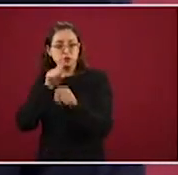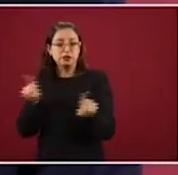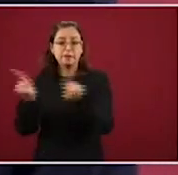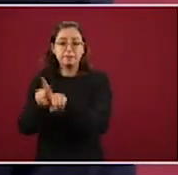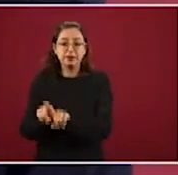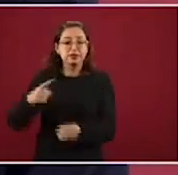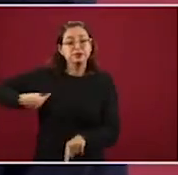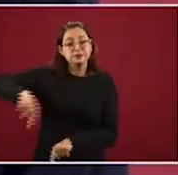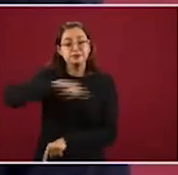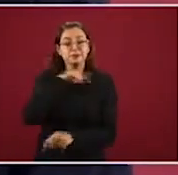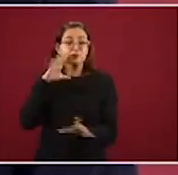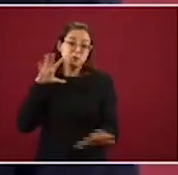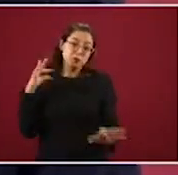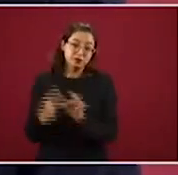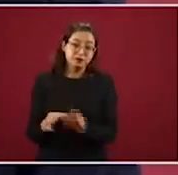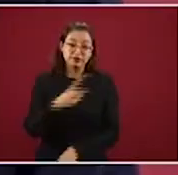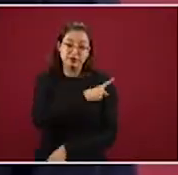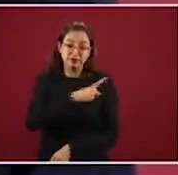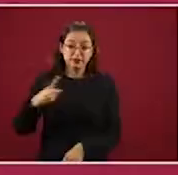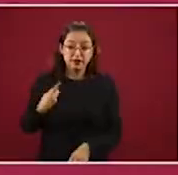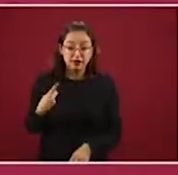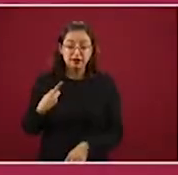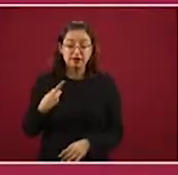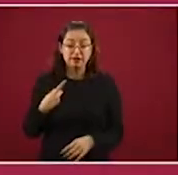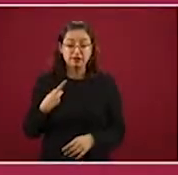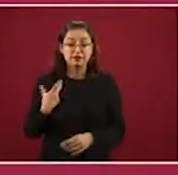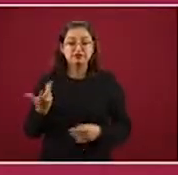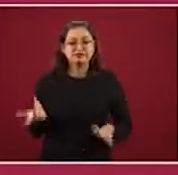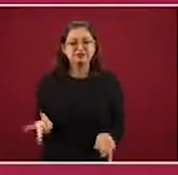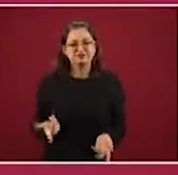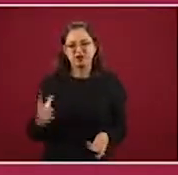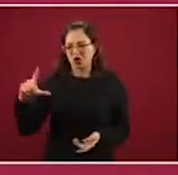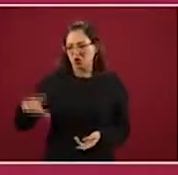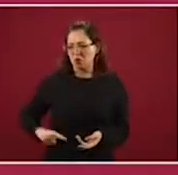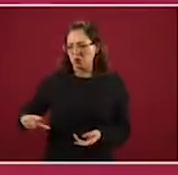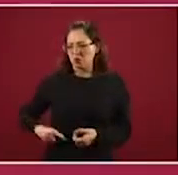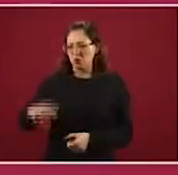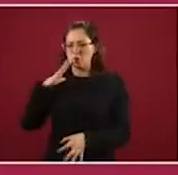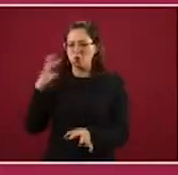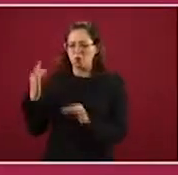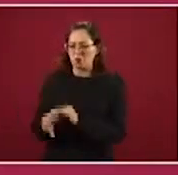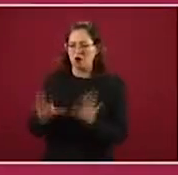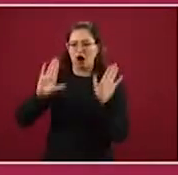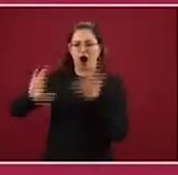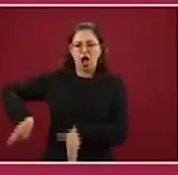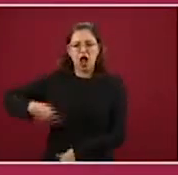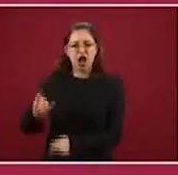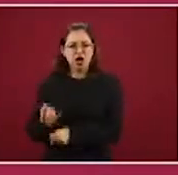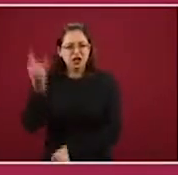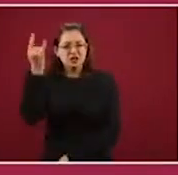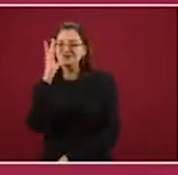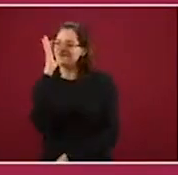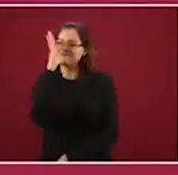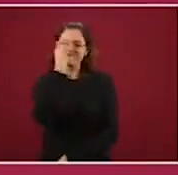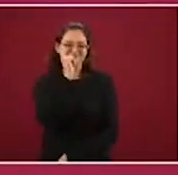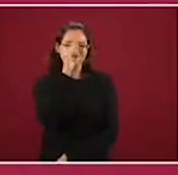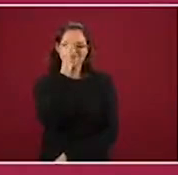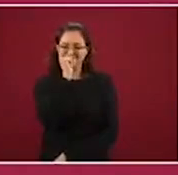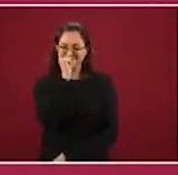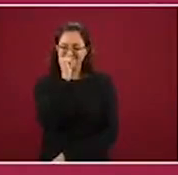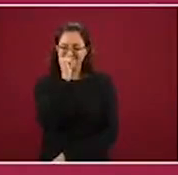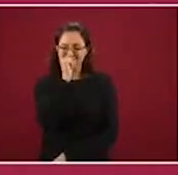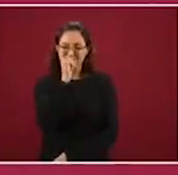nuestra responsabilidad social. El Estado no puede incumplir su responsabilidad social. Eso es lo que